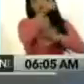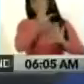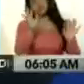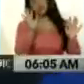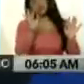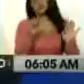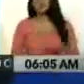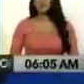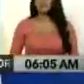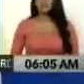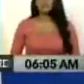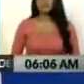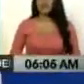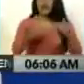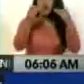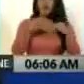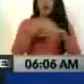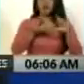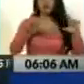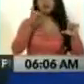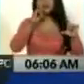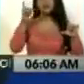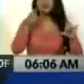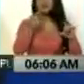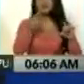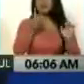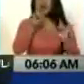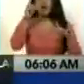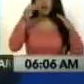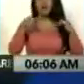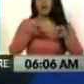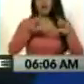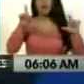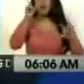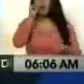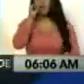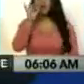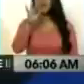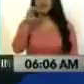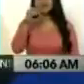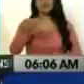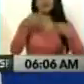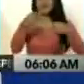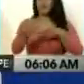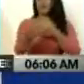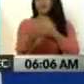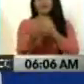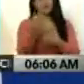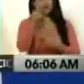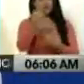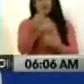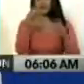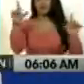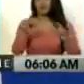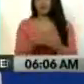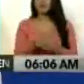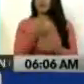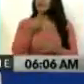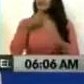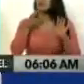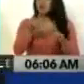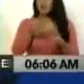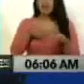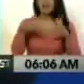tenemos otra información. Efraín Cortés ha sido, digamos, usuario de Venezolana de Televisión. La única alternativa al diálogo